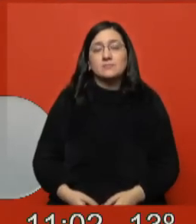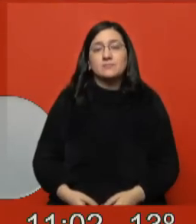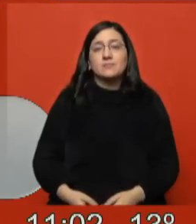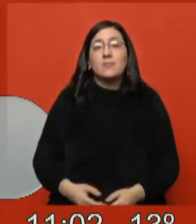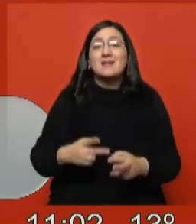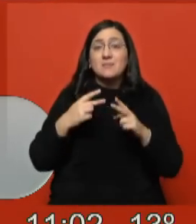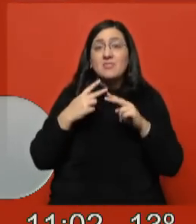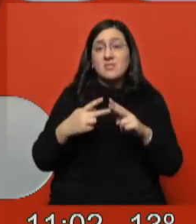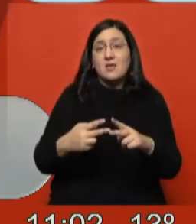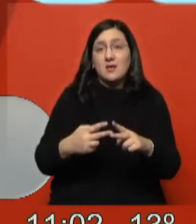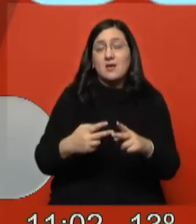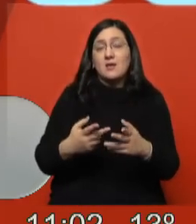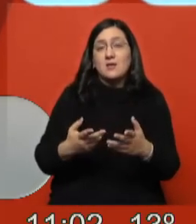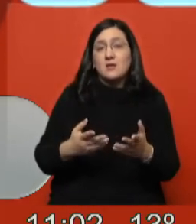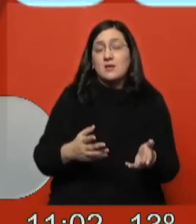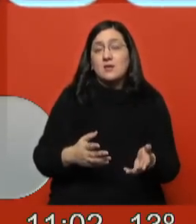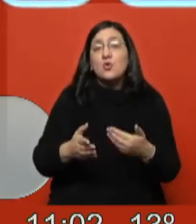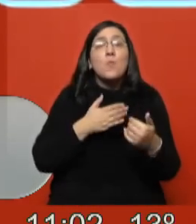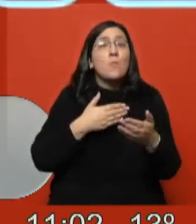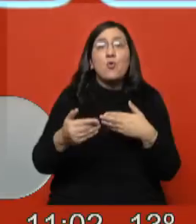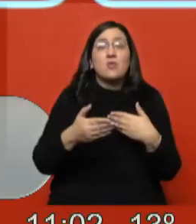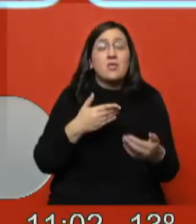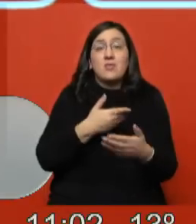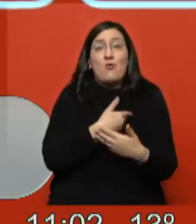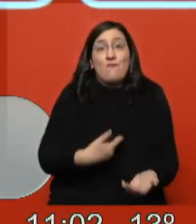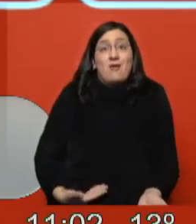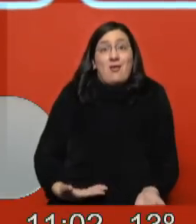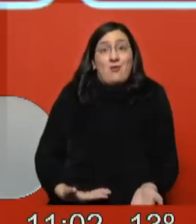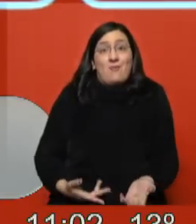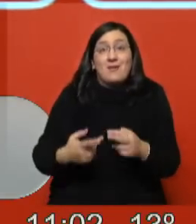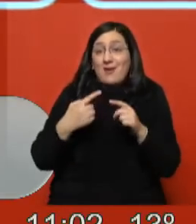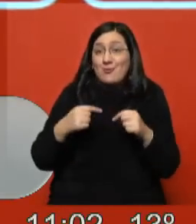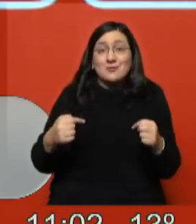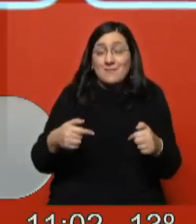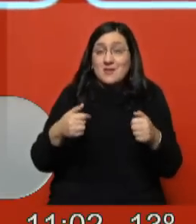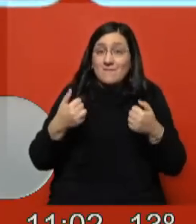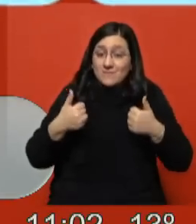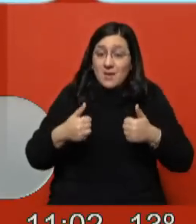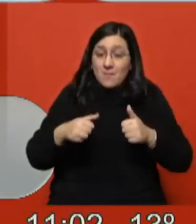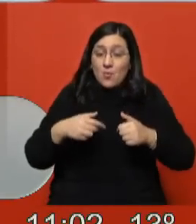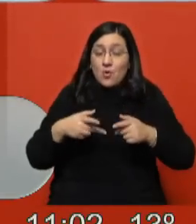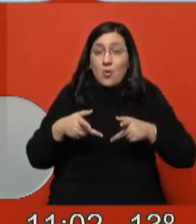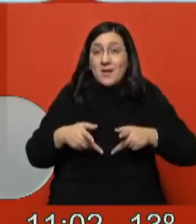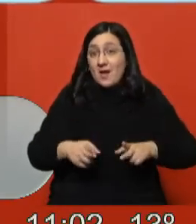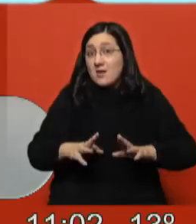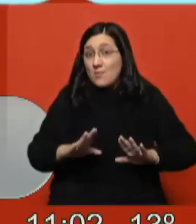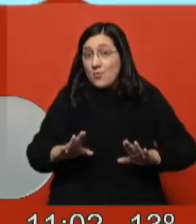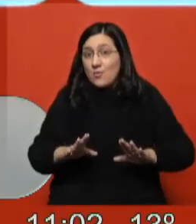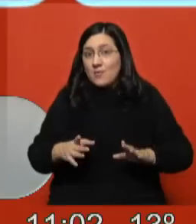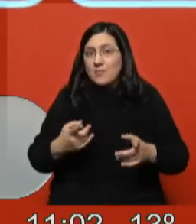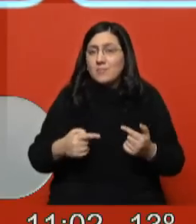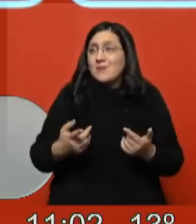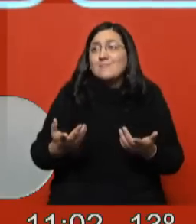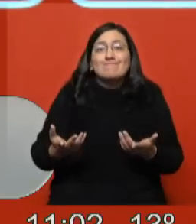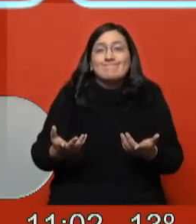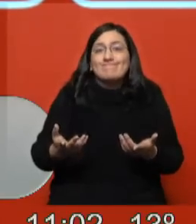para que se mantengan el tiempo más allá de los gobiernos y para que sean coherentes las cosas. Y veo que estamos haciendo agua por